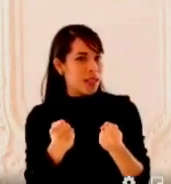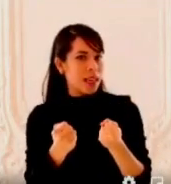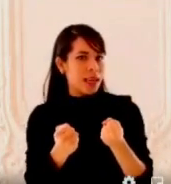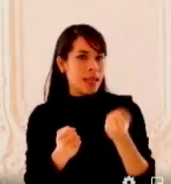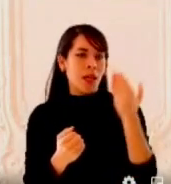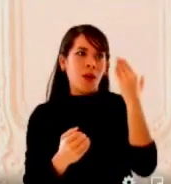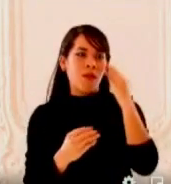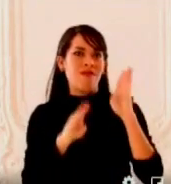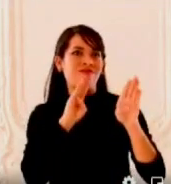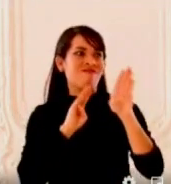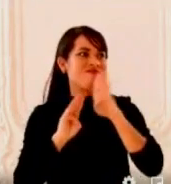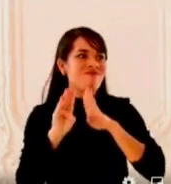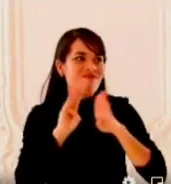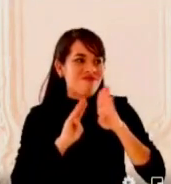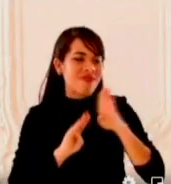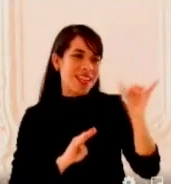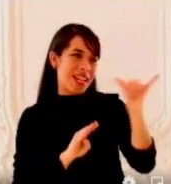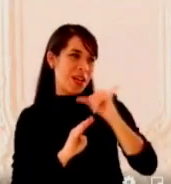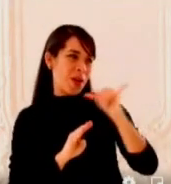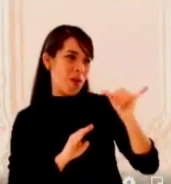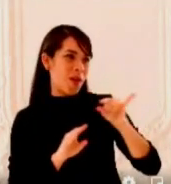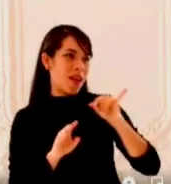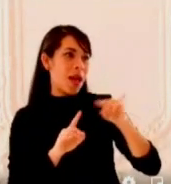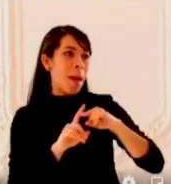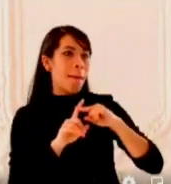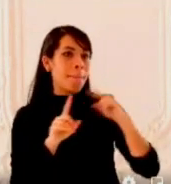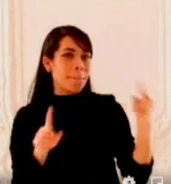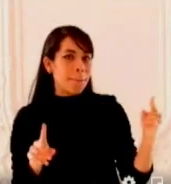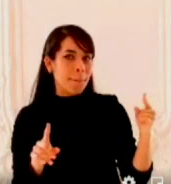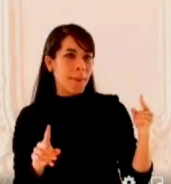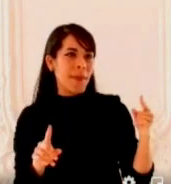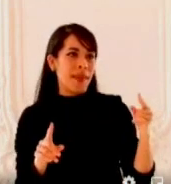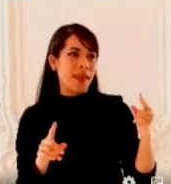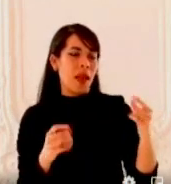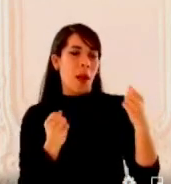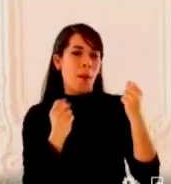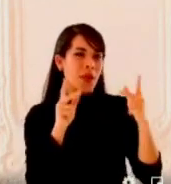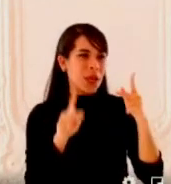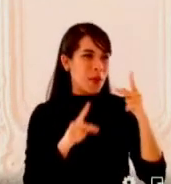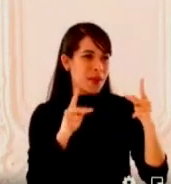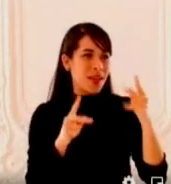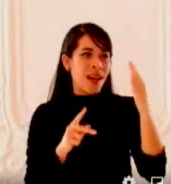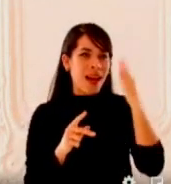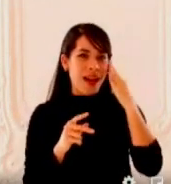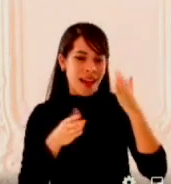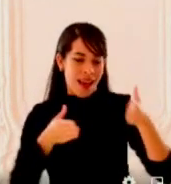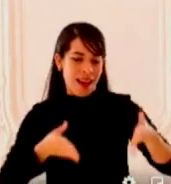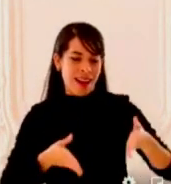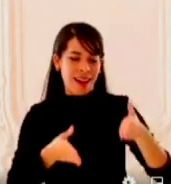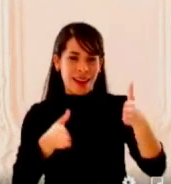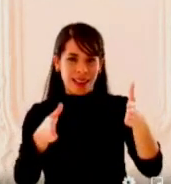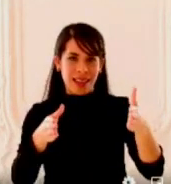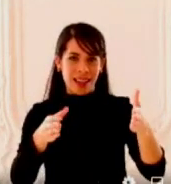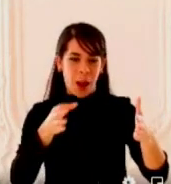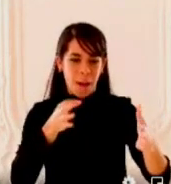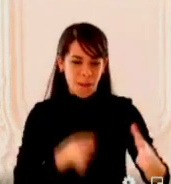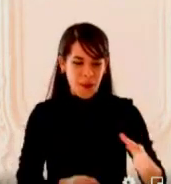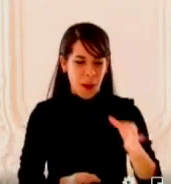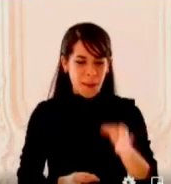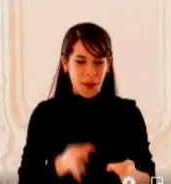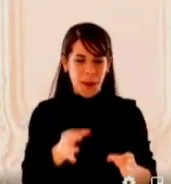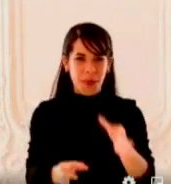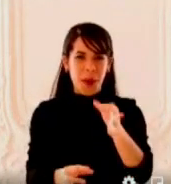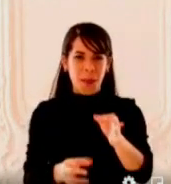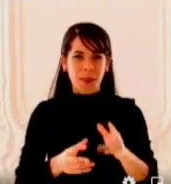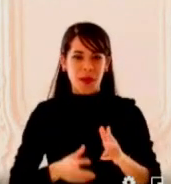esta oportunidad, todo el mundo siempre habla de los huecos en la carretera. Así que créanme, yo soy una